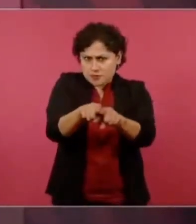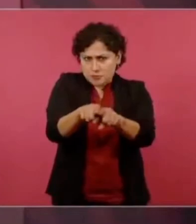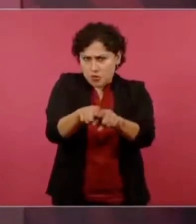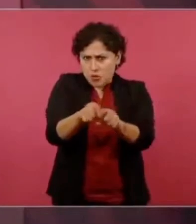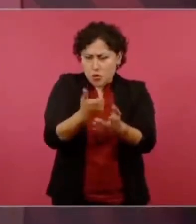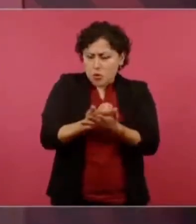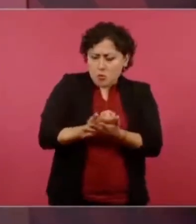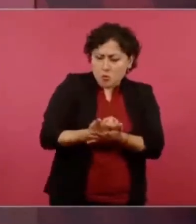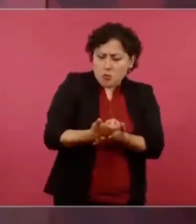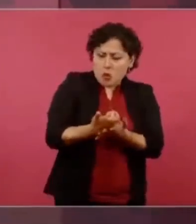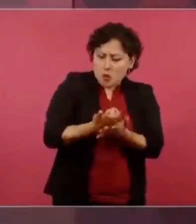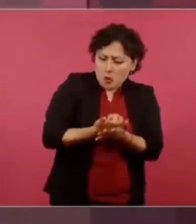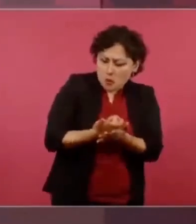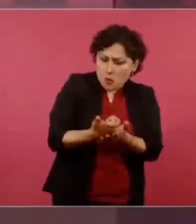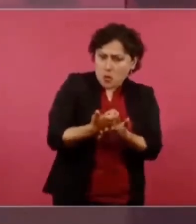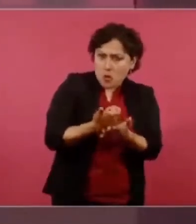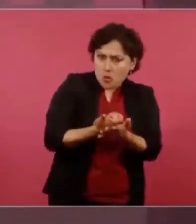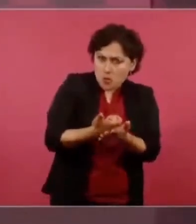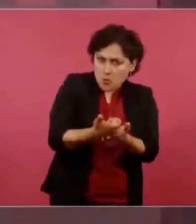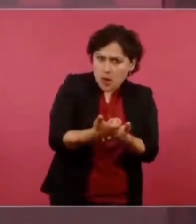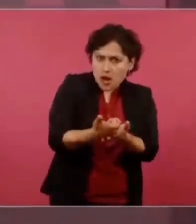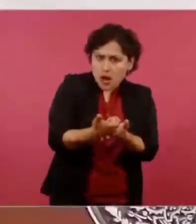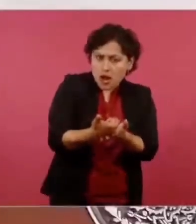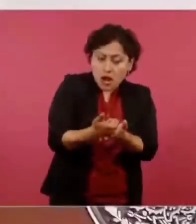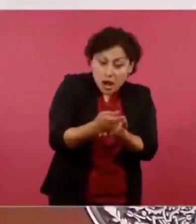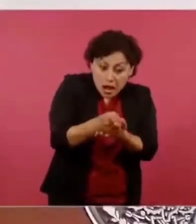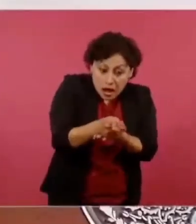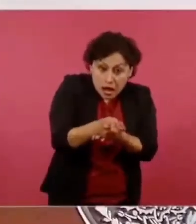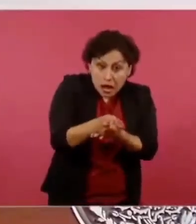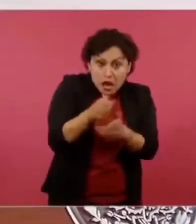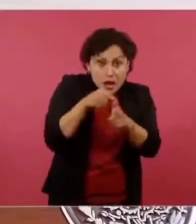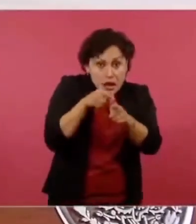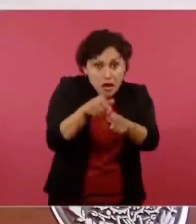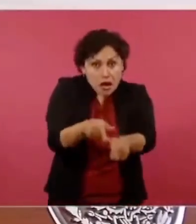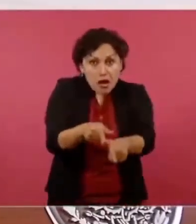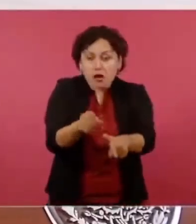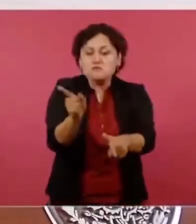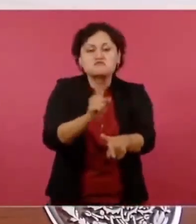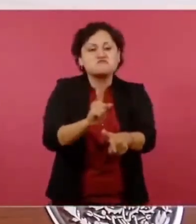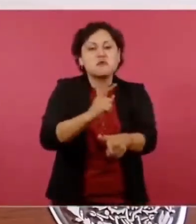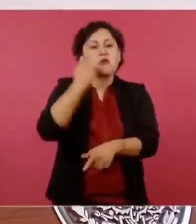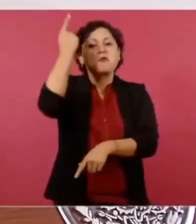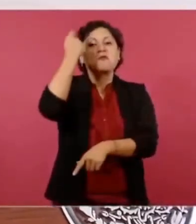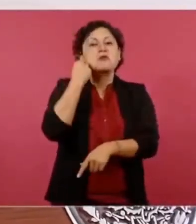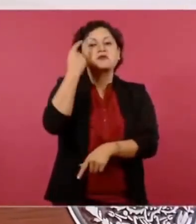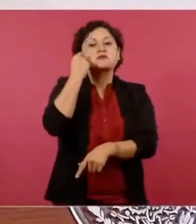No puede haber una política más antiobrera